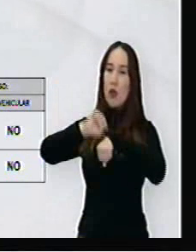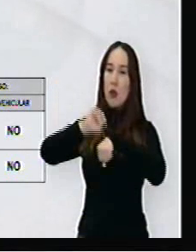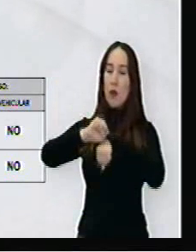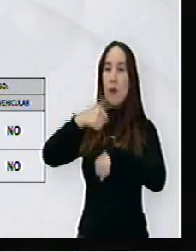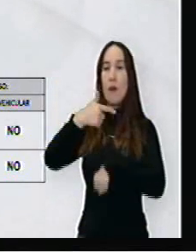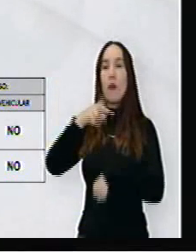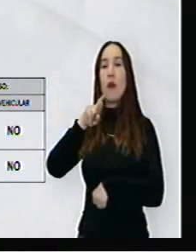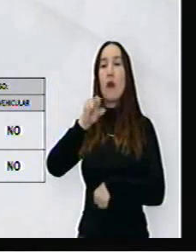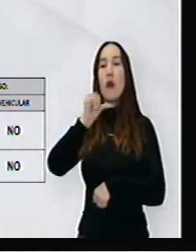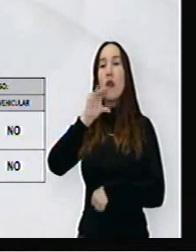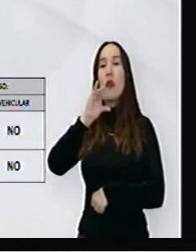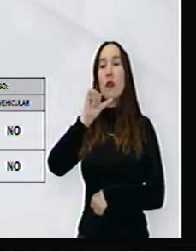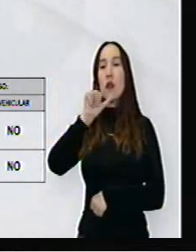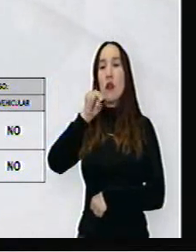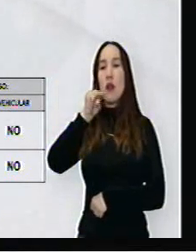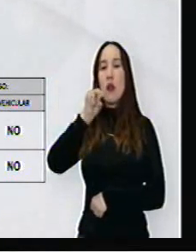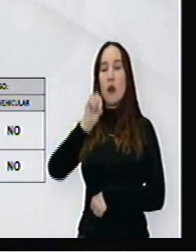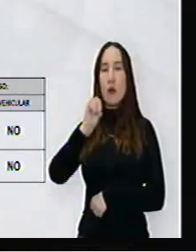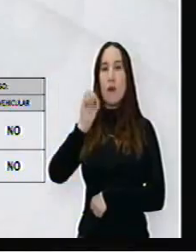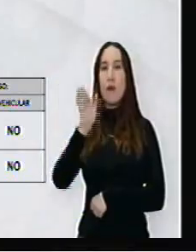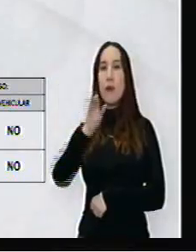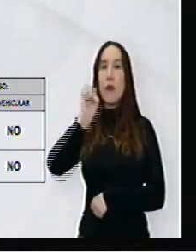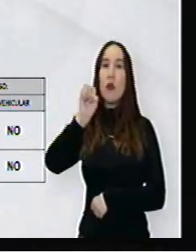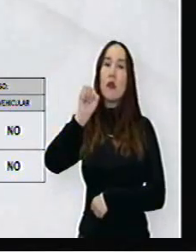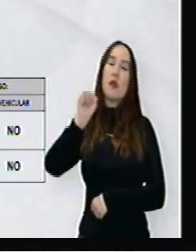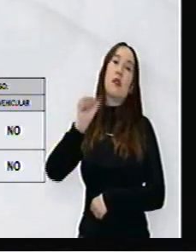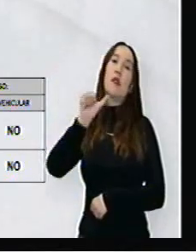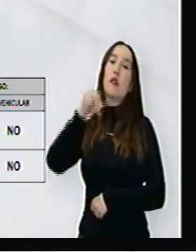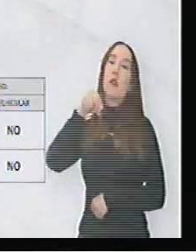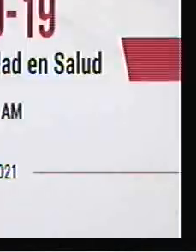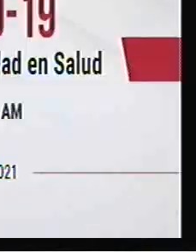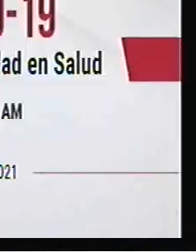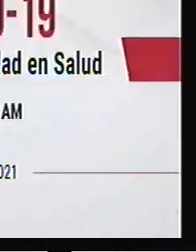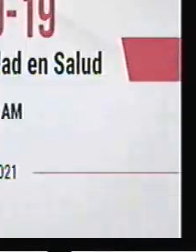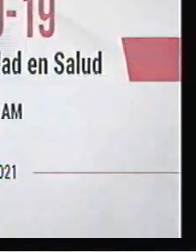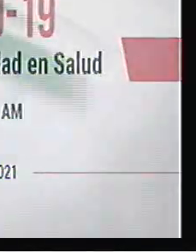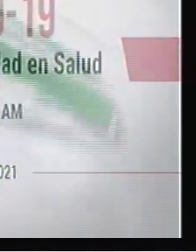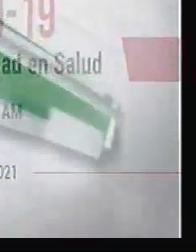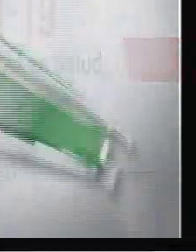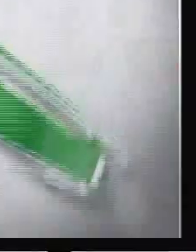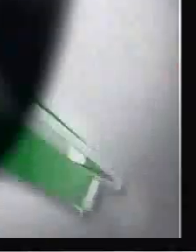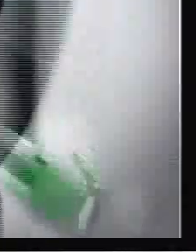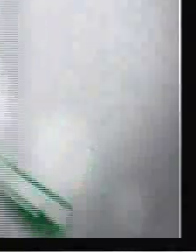Sánchez, también trabajando y atendiendo a toda la población.